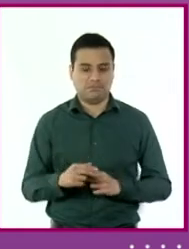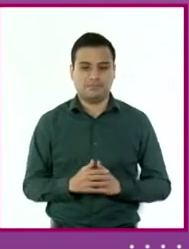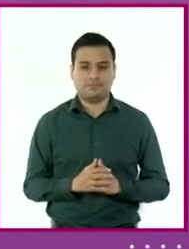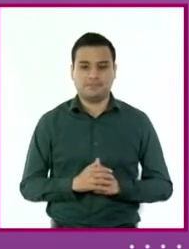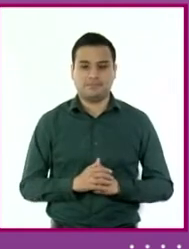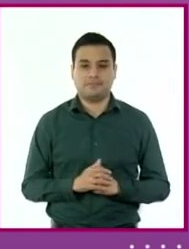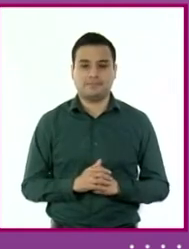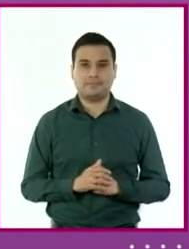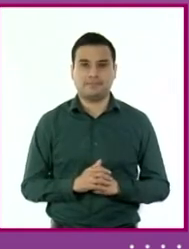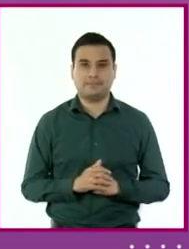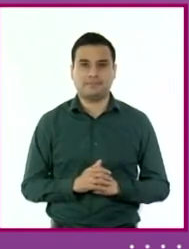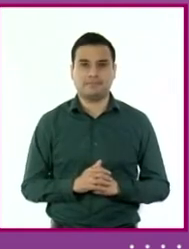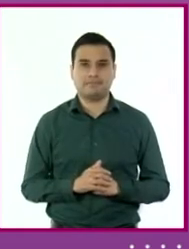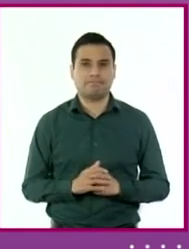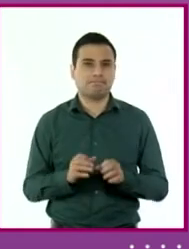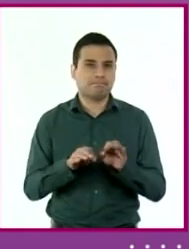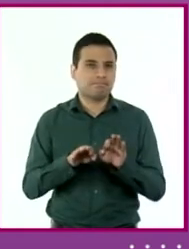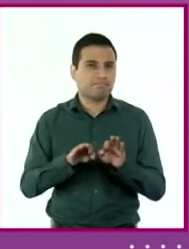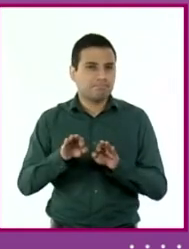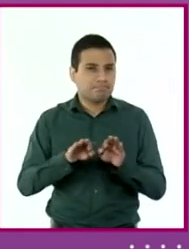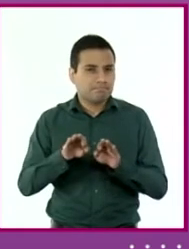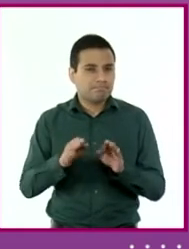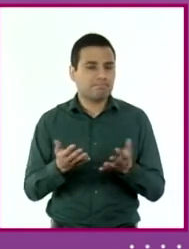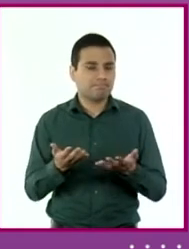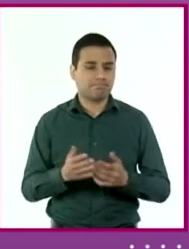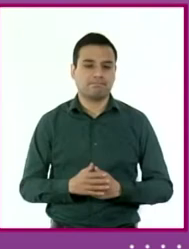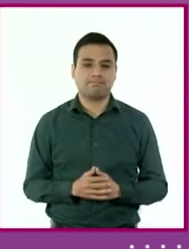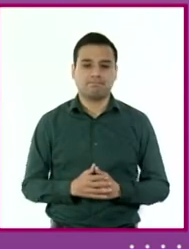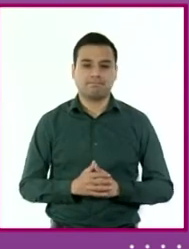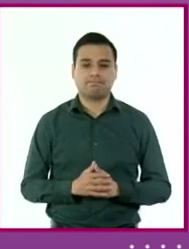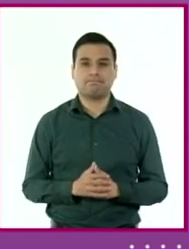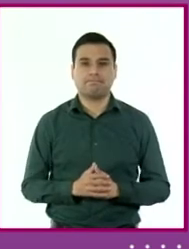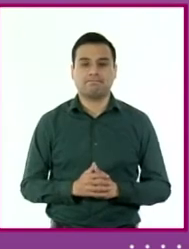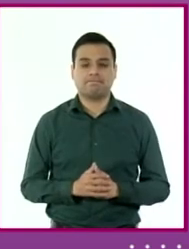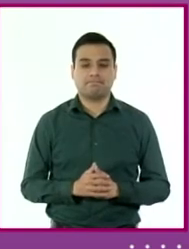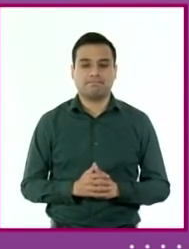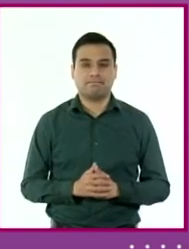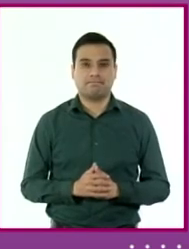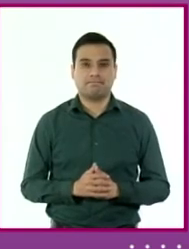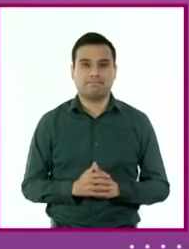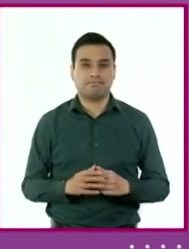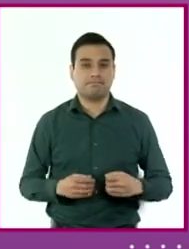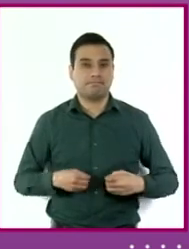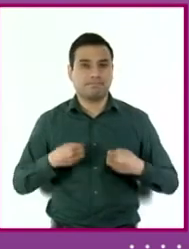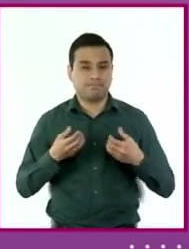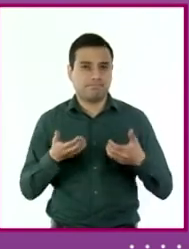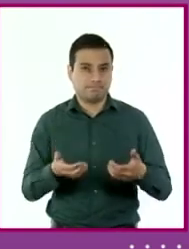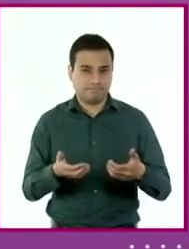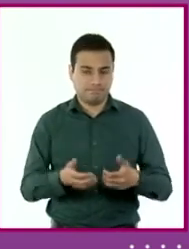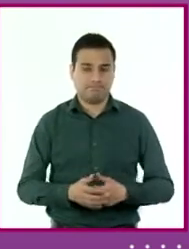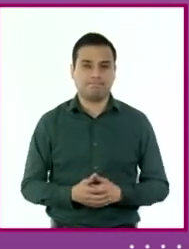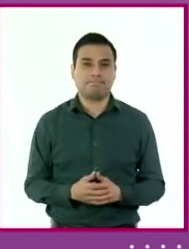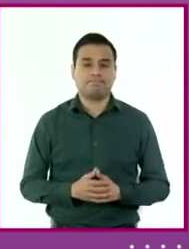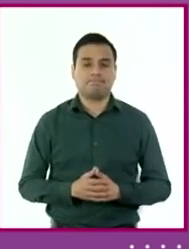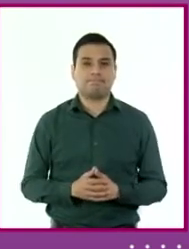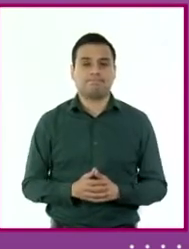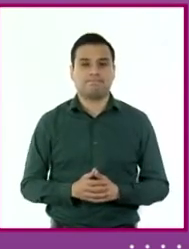Last name. Occupation. Occupation. Address. Address.